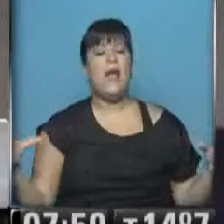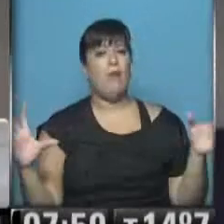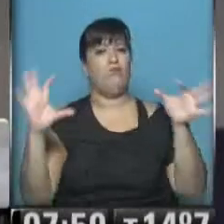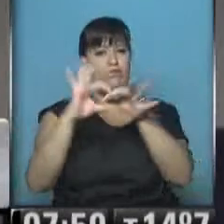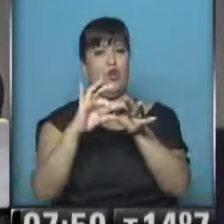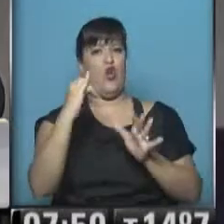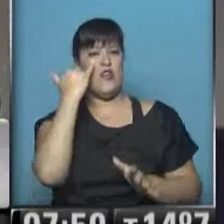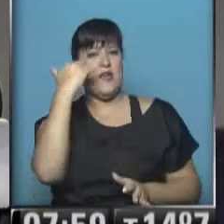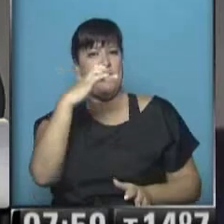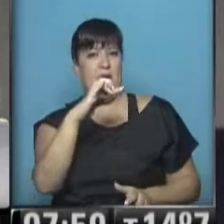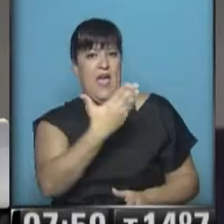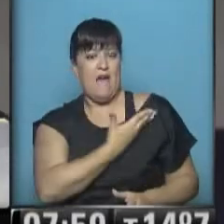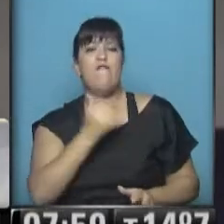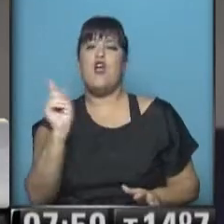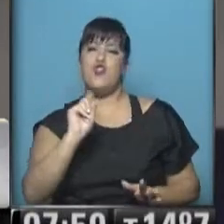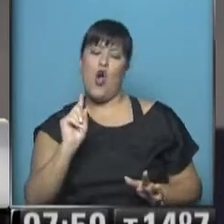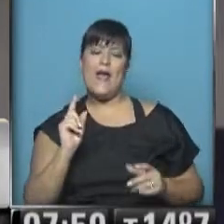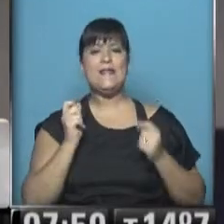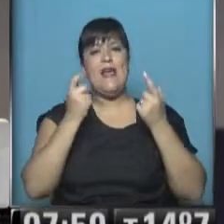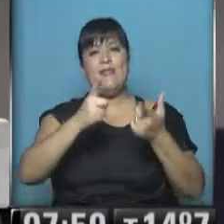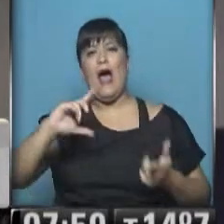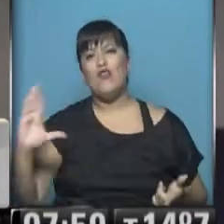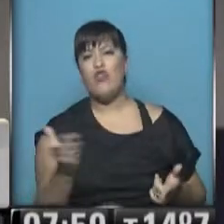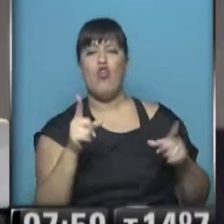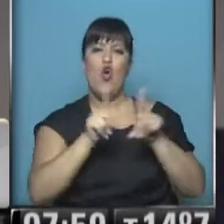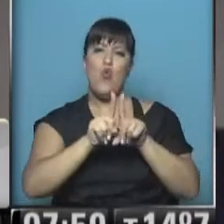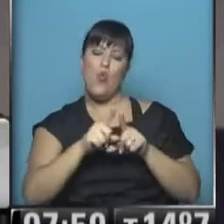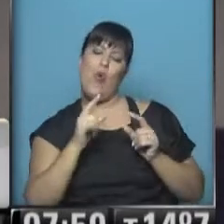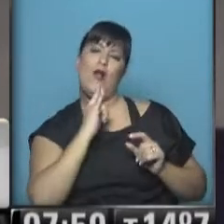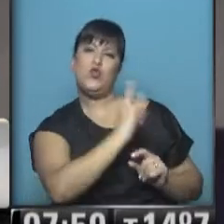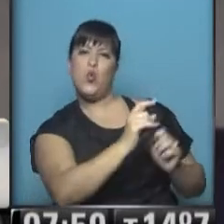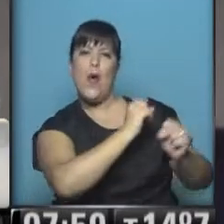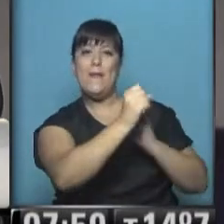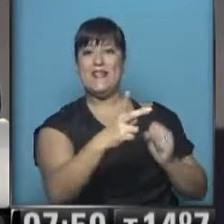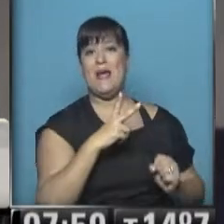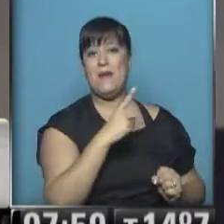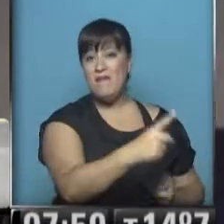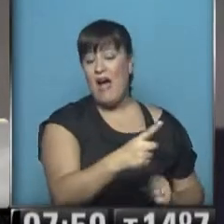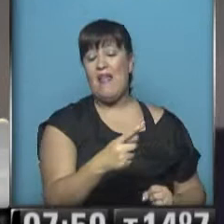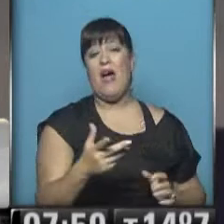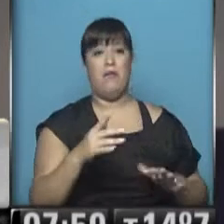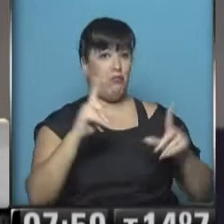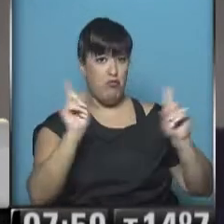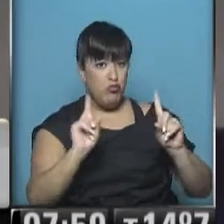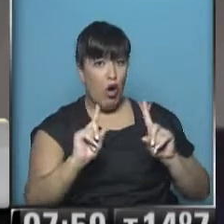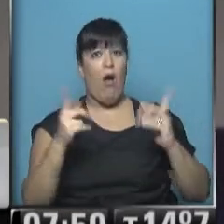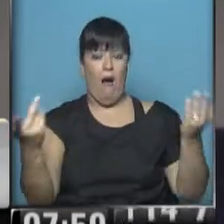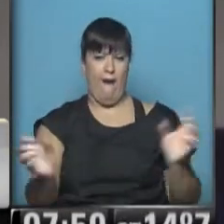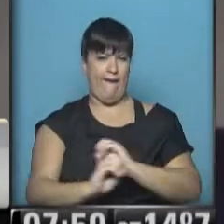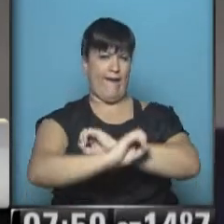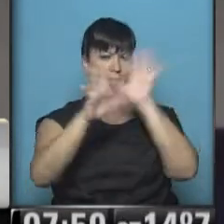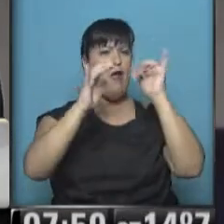no es que se le da todo como se le daba antes a las empresas privadas decían sino no bien en este caso queda claramente